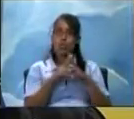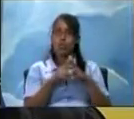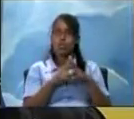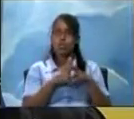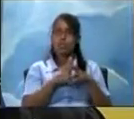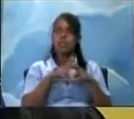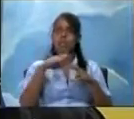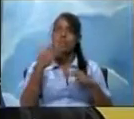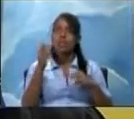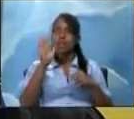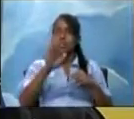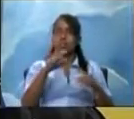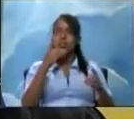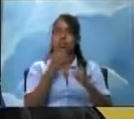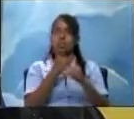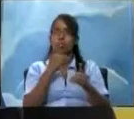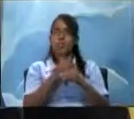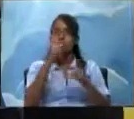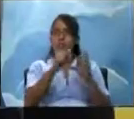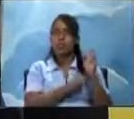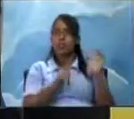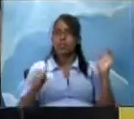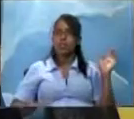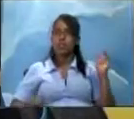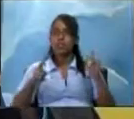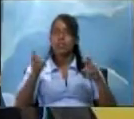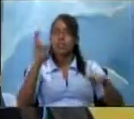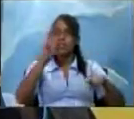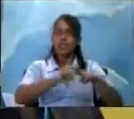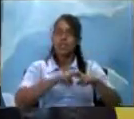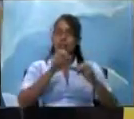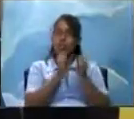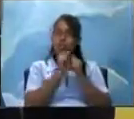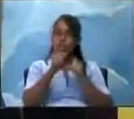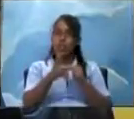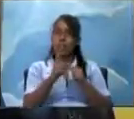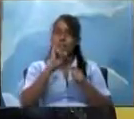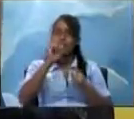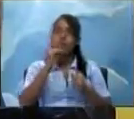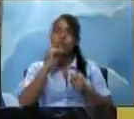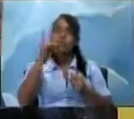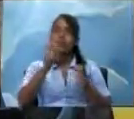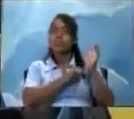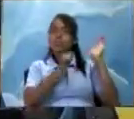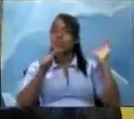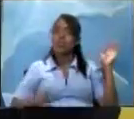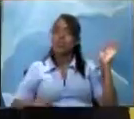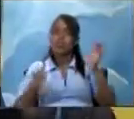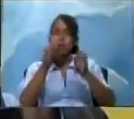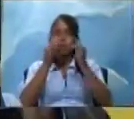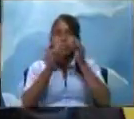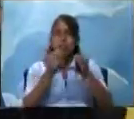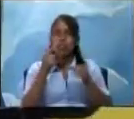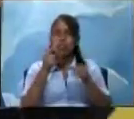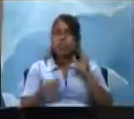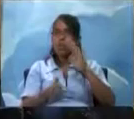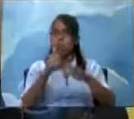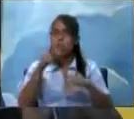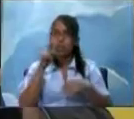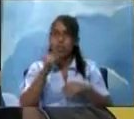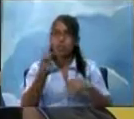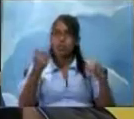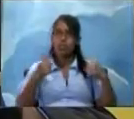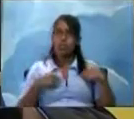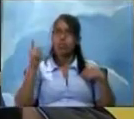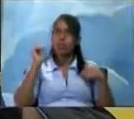no conoces. Que así como los discípulos del Señor se sentaron con Él y le preguntaron, Señor, explícanos, dinos más,